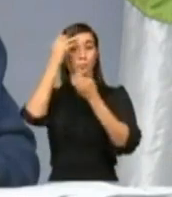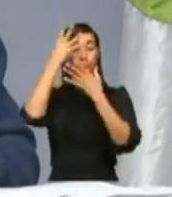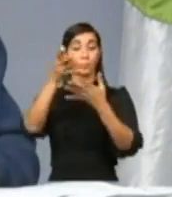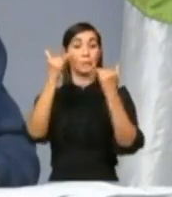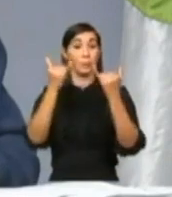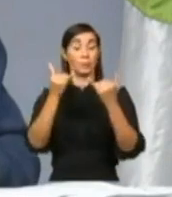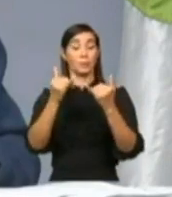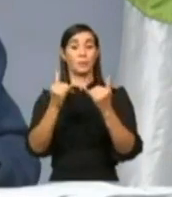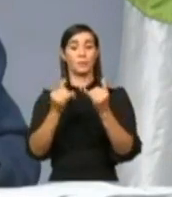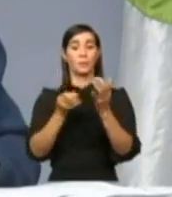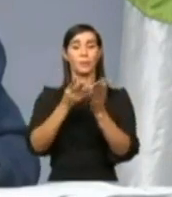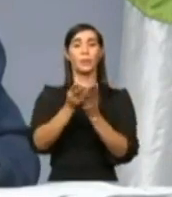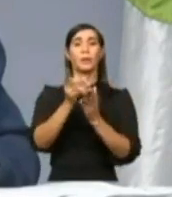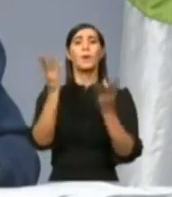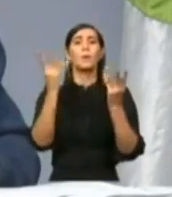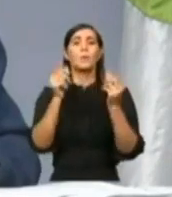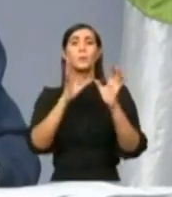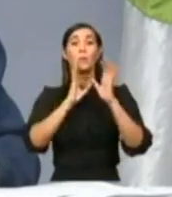producido